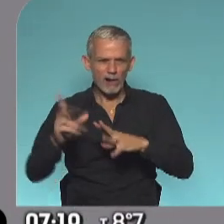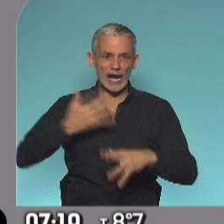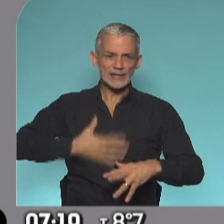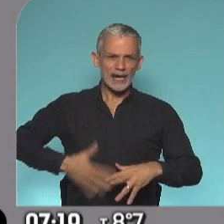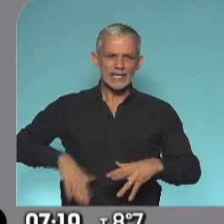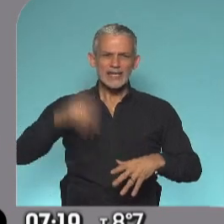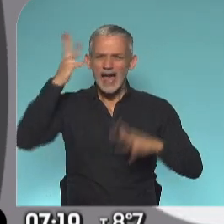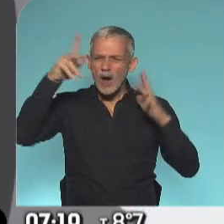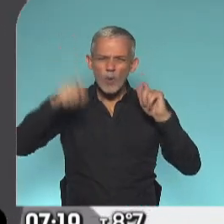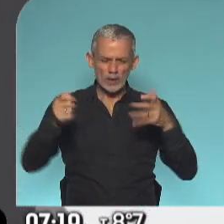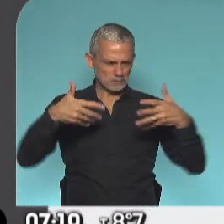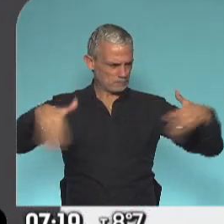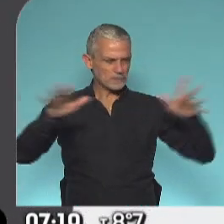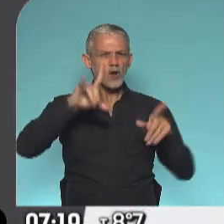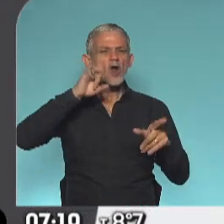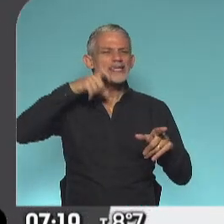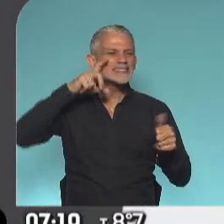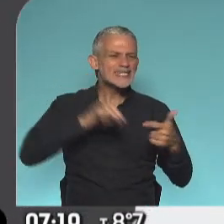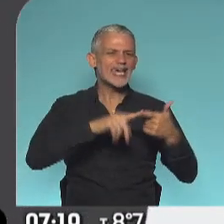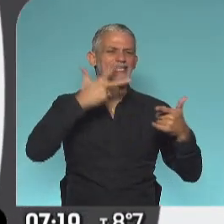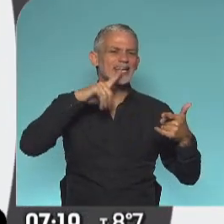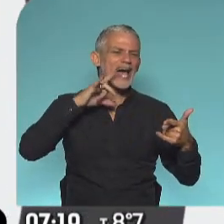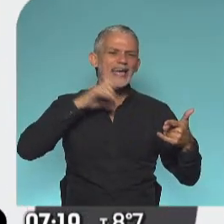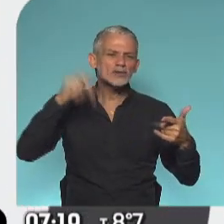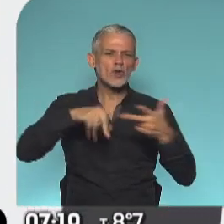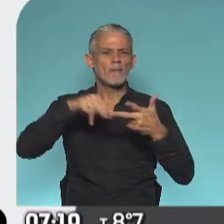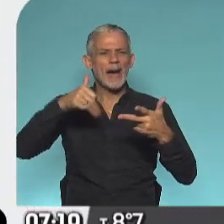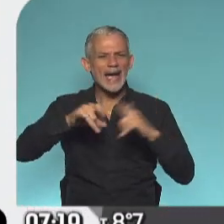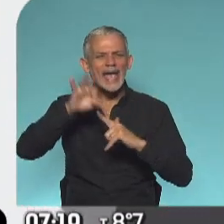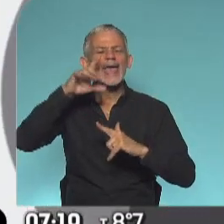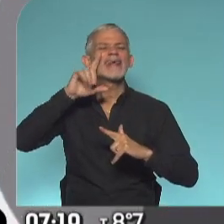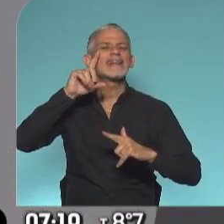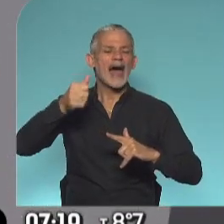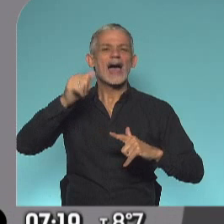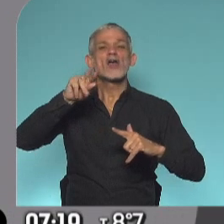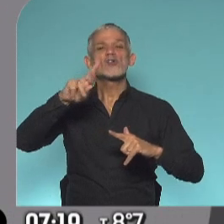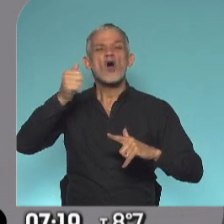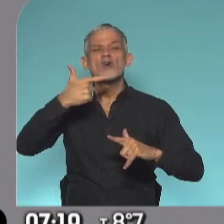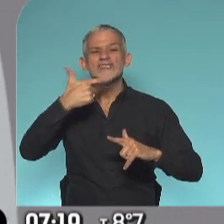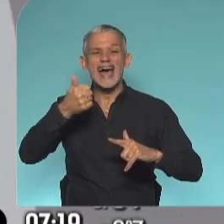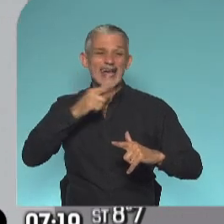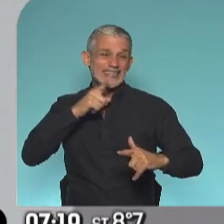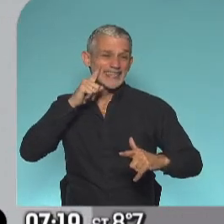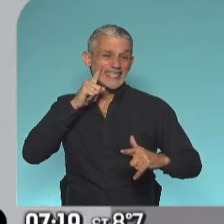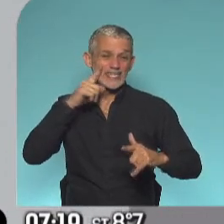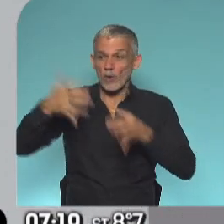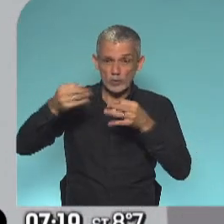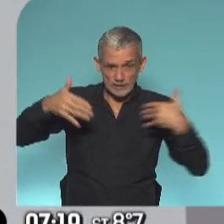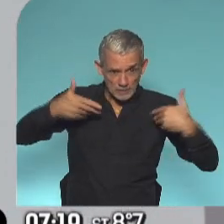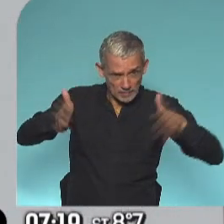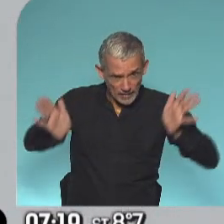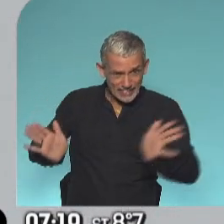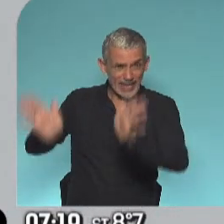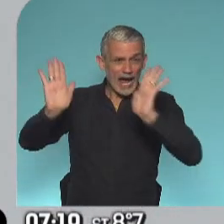de los jueces. Rosenkrantz, Lorenzetti, Hayton, Maqueda y Rosati, tenemos que respetar a la justicia y dejarla actuar. Insisto con